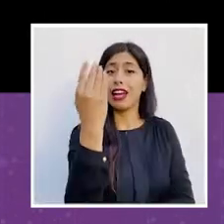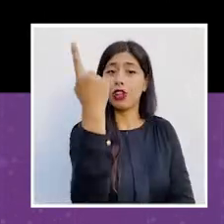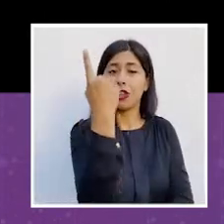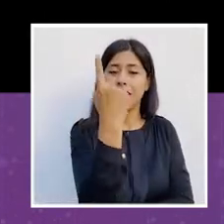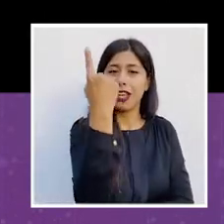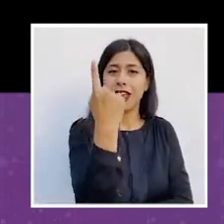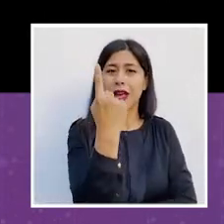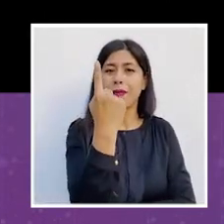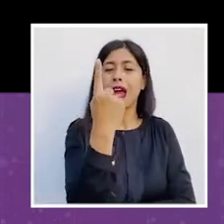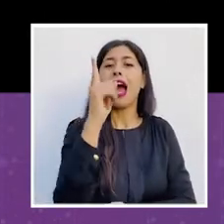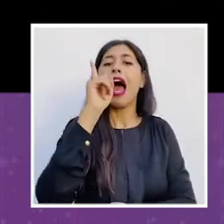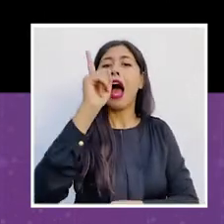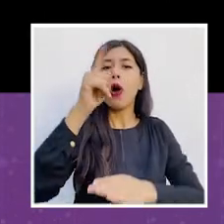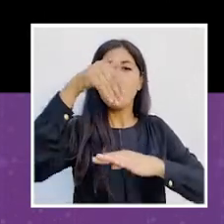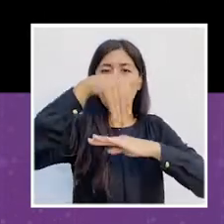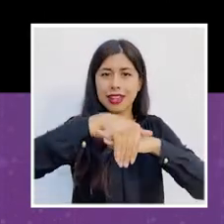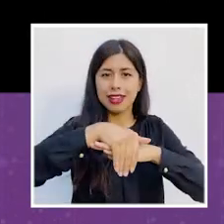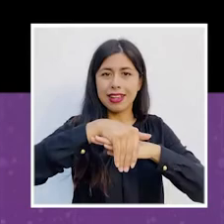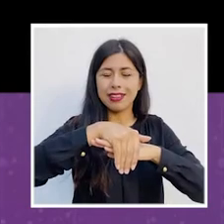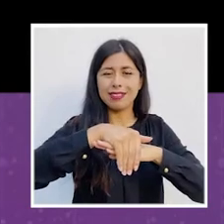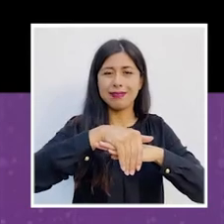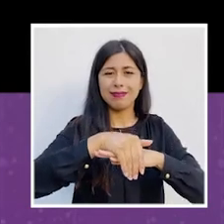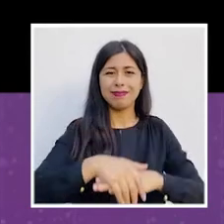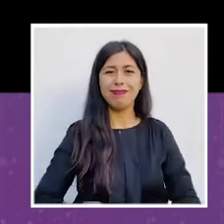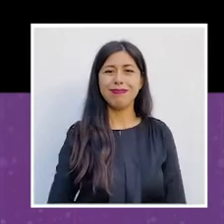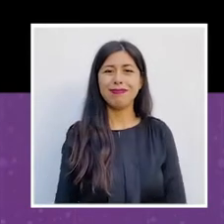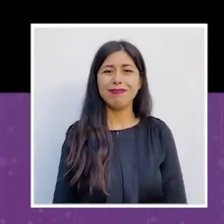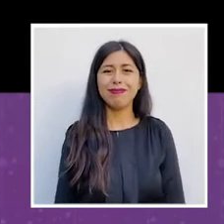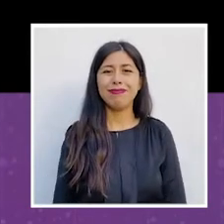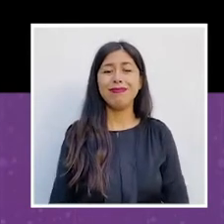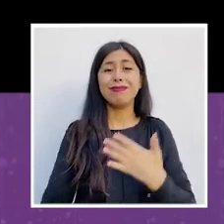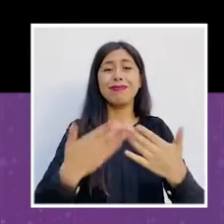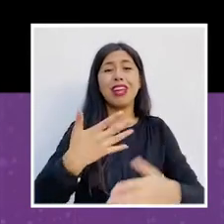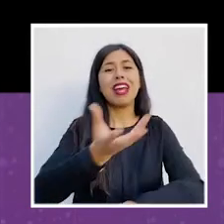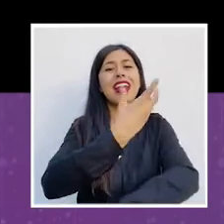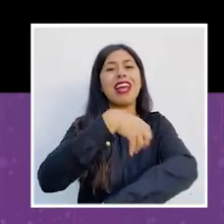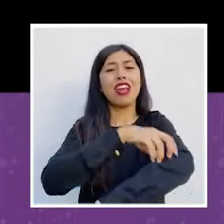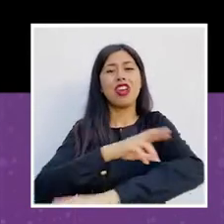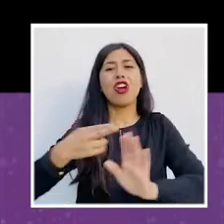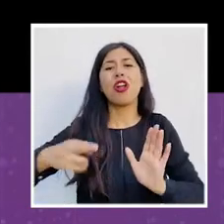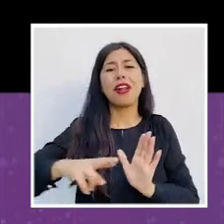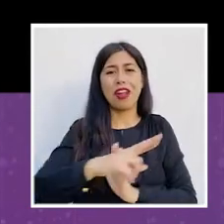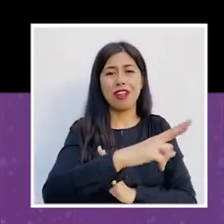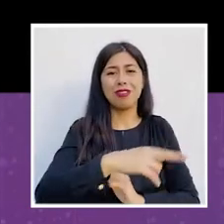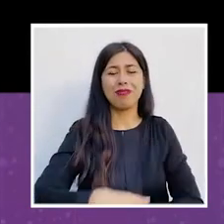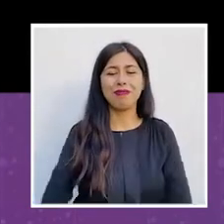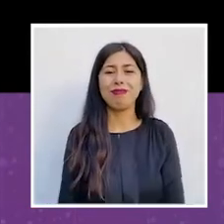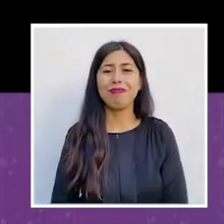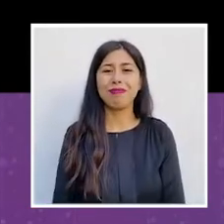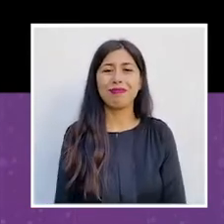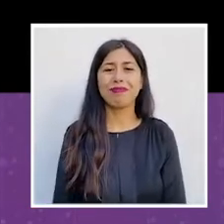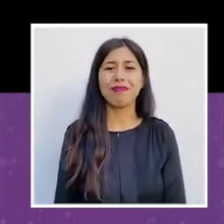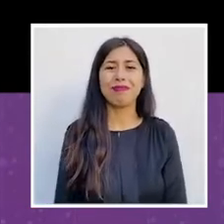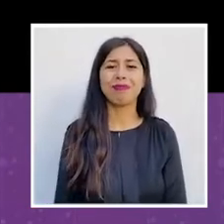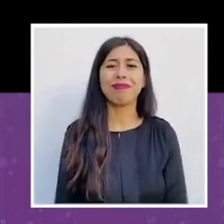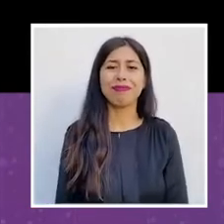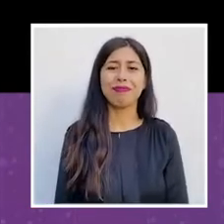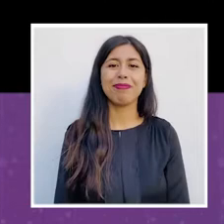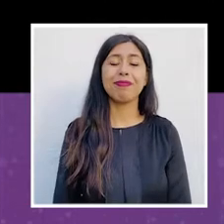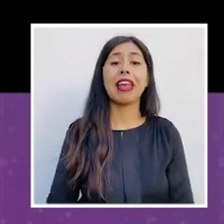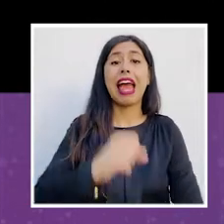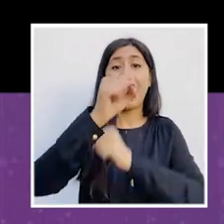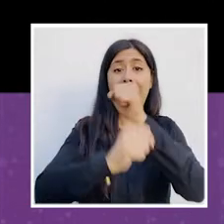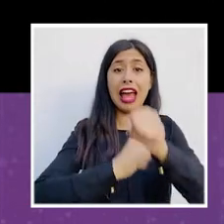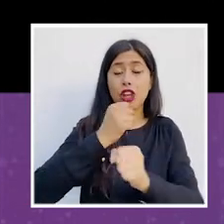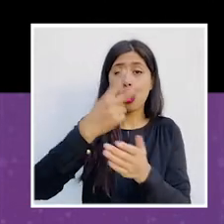14 de diciembre, a la 1 de la tarde, en la región de la Araucanía y de los ríos. El año